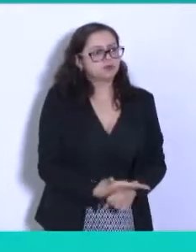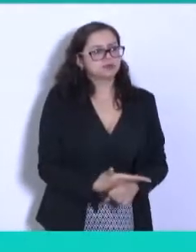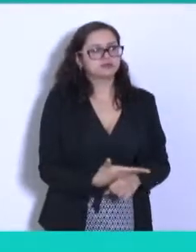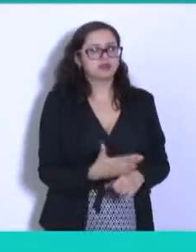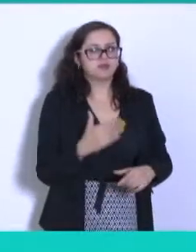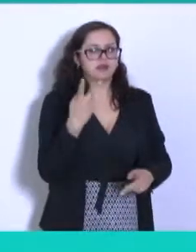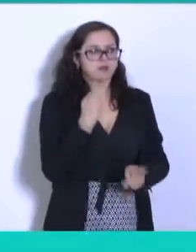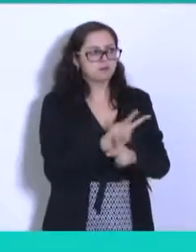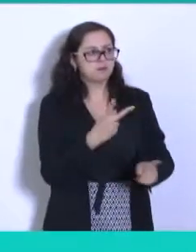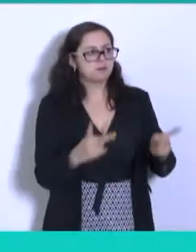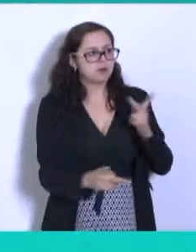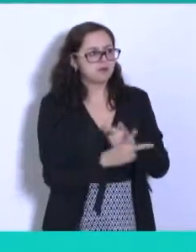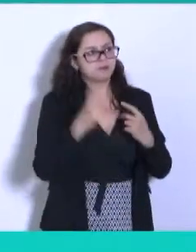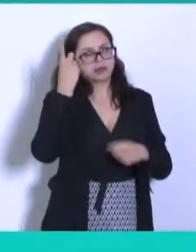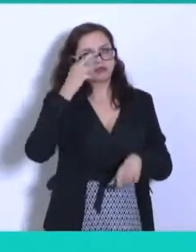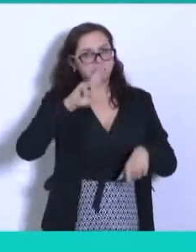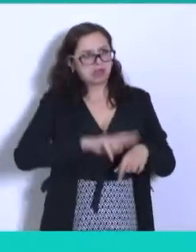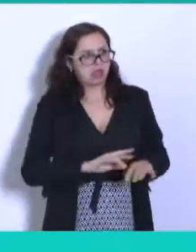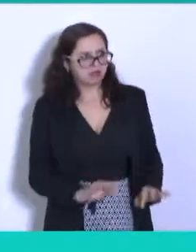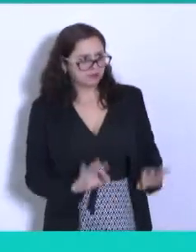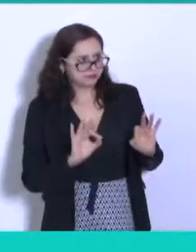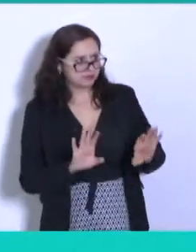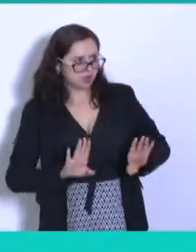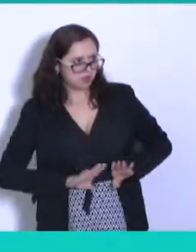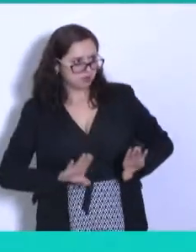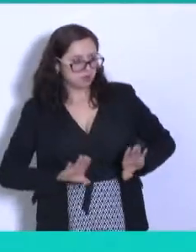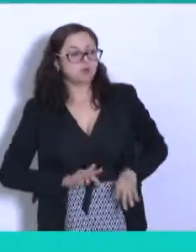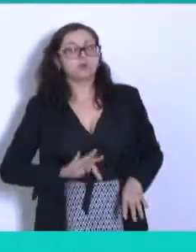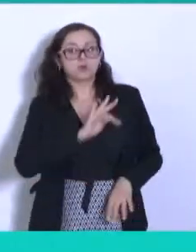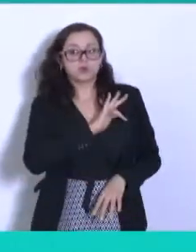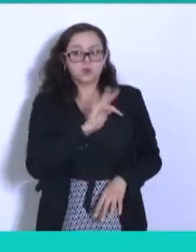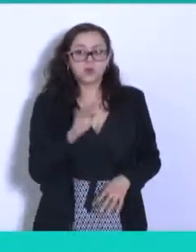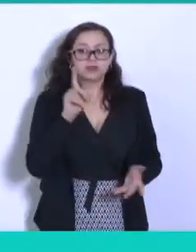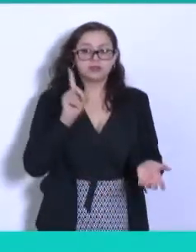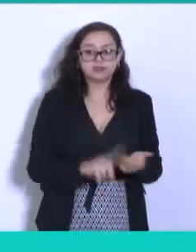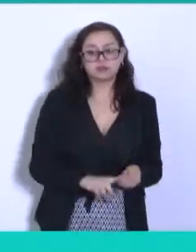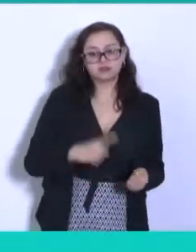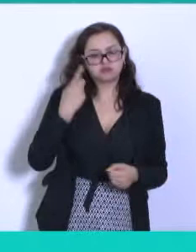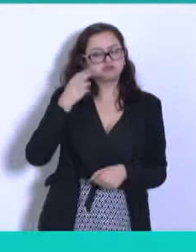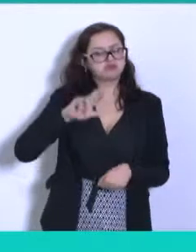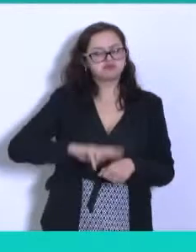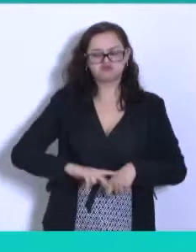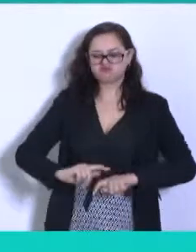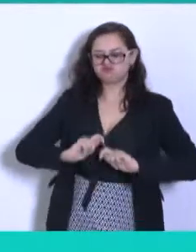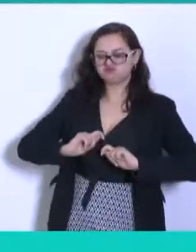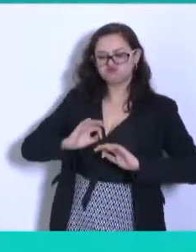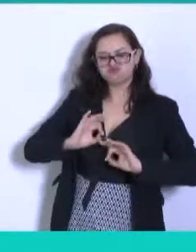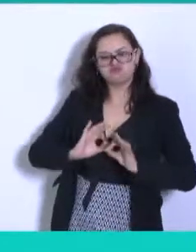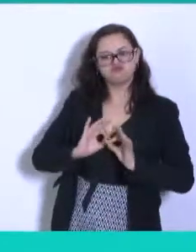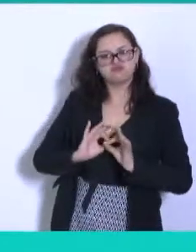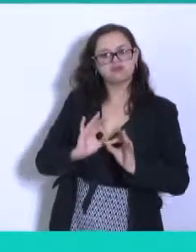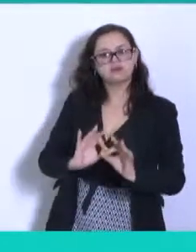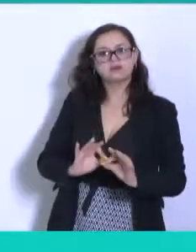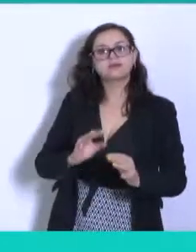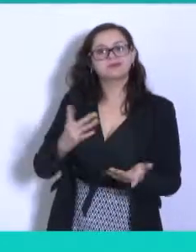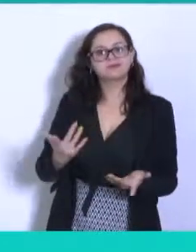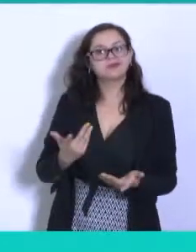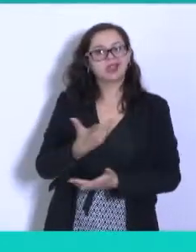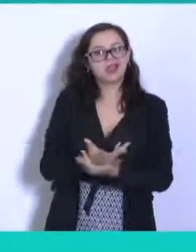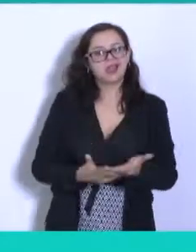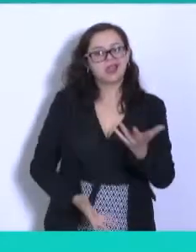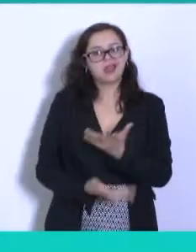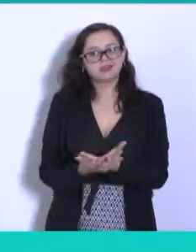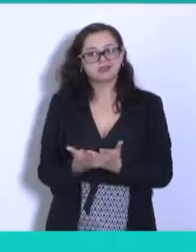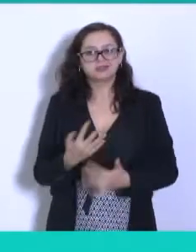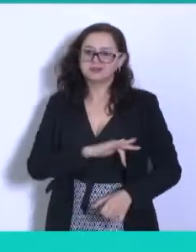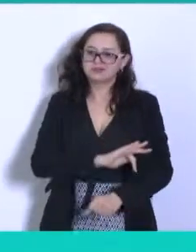medio superior cuenta con las aptitudes y capacidades para el desarrollo de las actividades directivas respectivas, para tener certeza de que se están realizando acciones